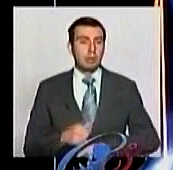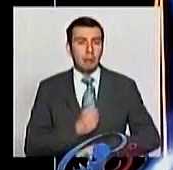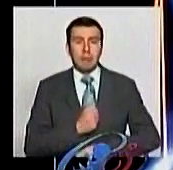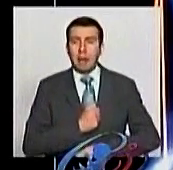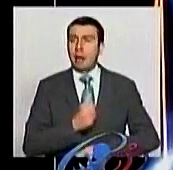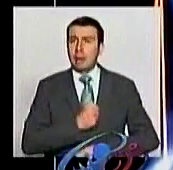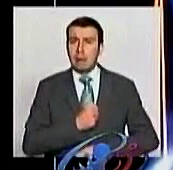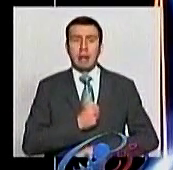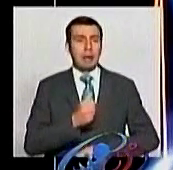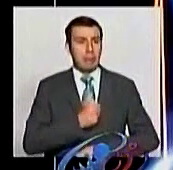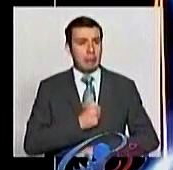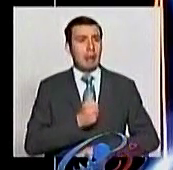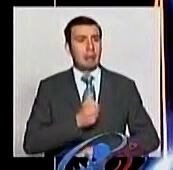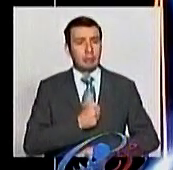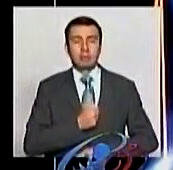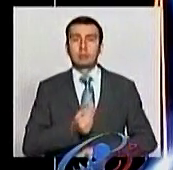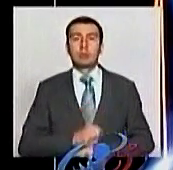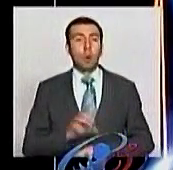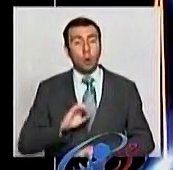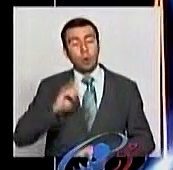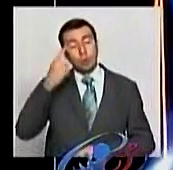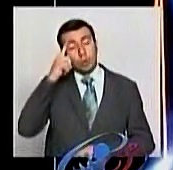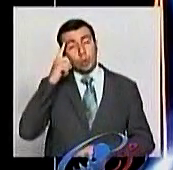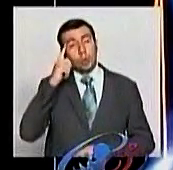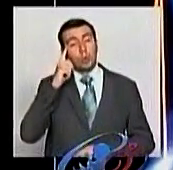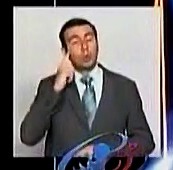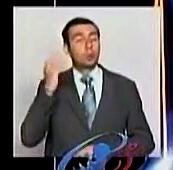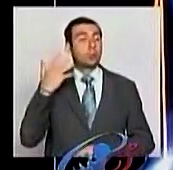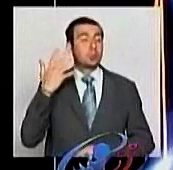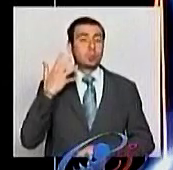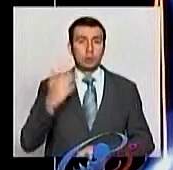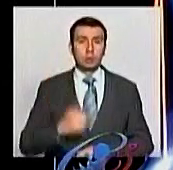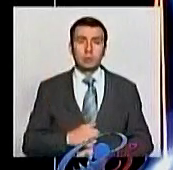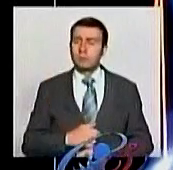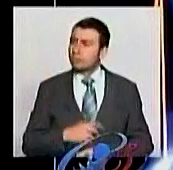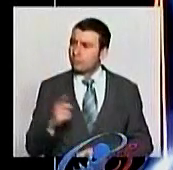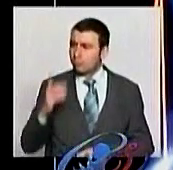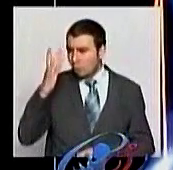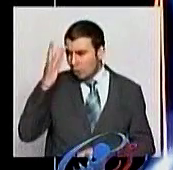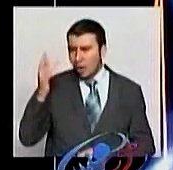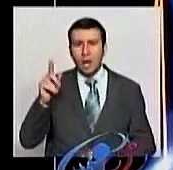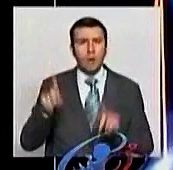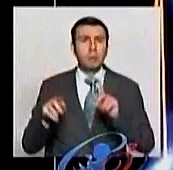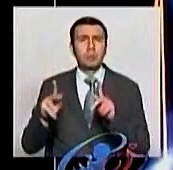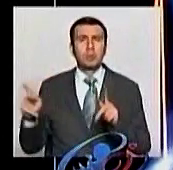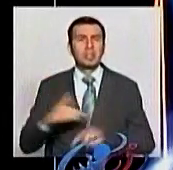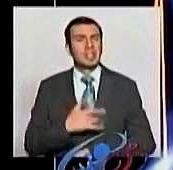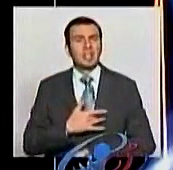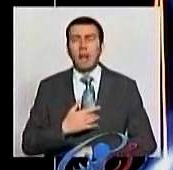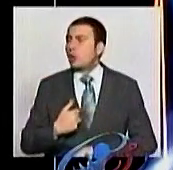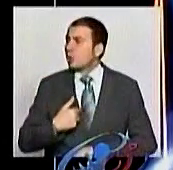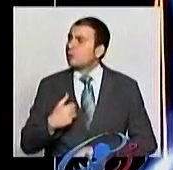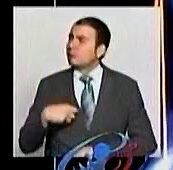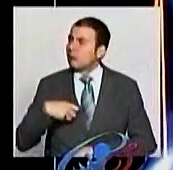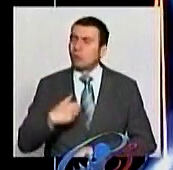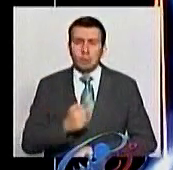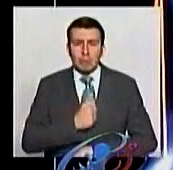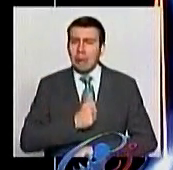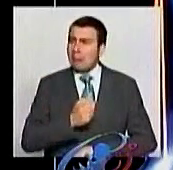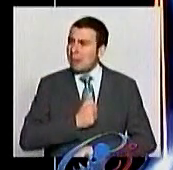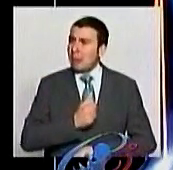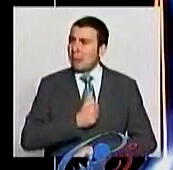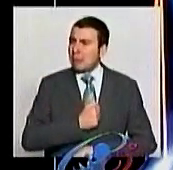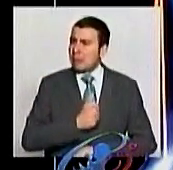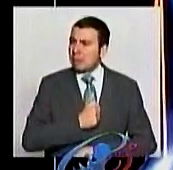Y la taquicardia, la sudoración. ¿Por qué se presenta que la persona dice que tengo palpitaciones, taquicardias? ¿Por qué? Las